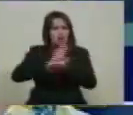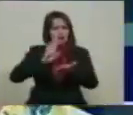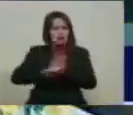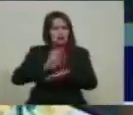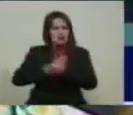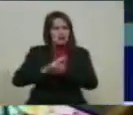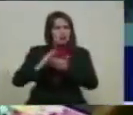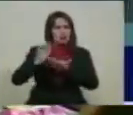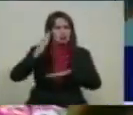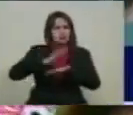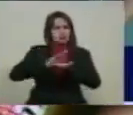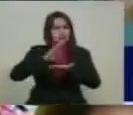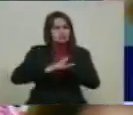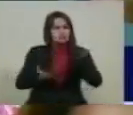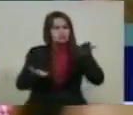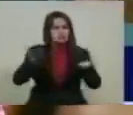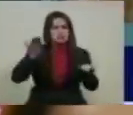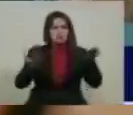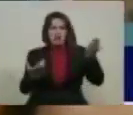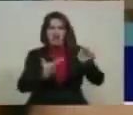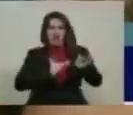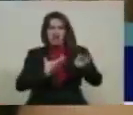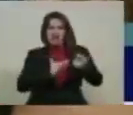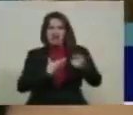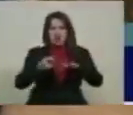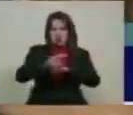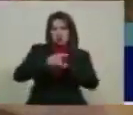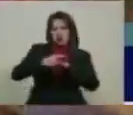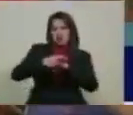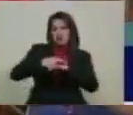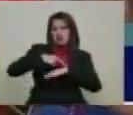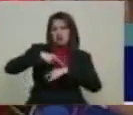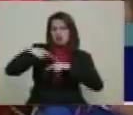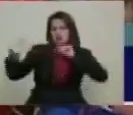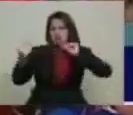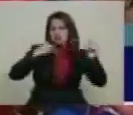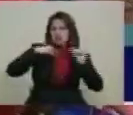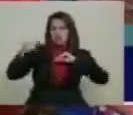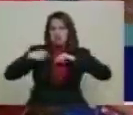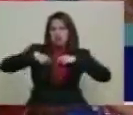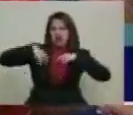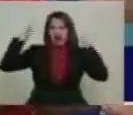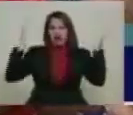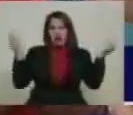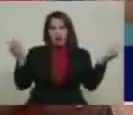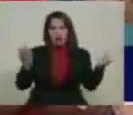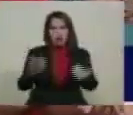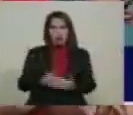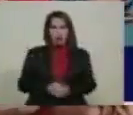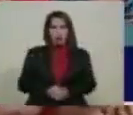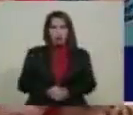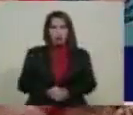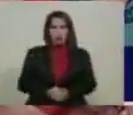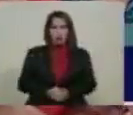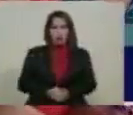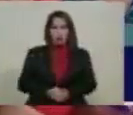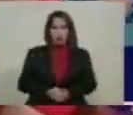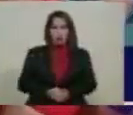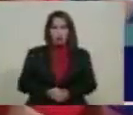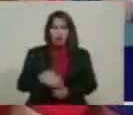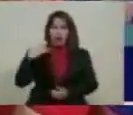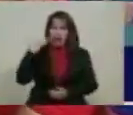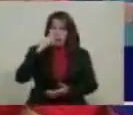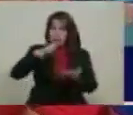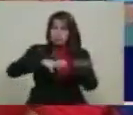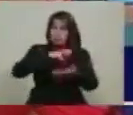La rivalidad entre un alcalde y un gobernador. Carajo. Como que no tuviéramos asuntos y